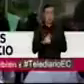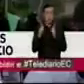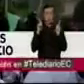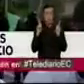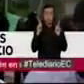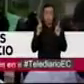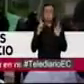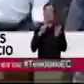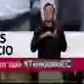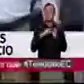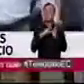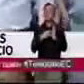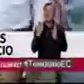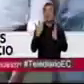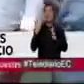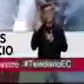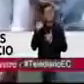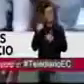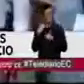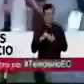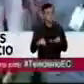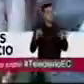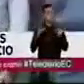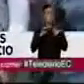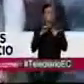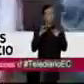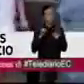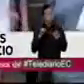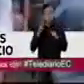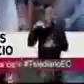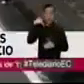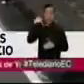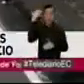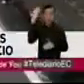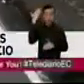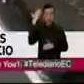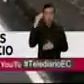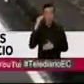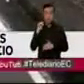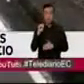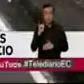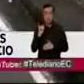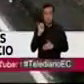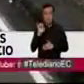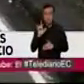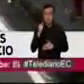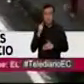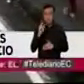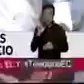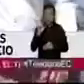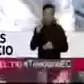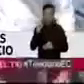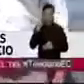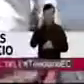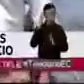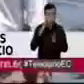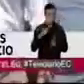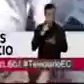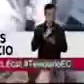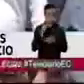es una responsabilidad. Junto al gobernador del Guayas y el alcalde de Milagro, recorrieron la ciudad para verificar que